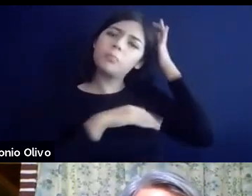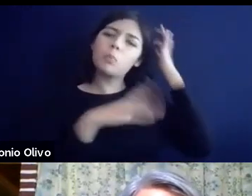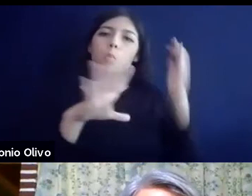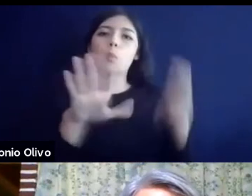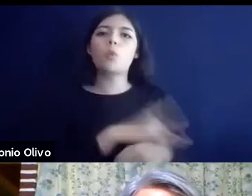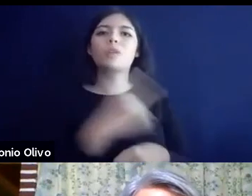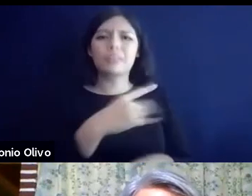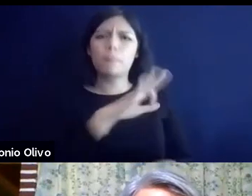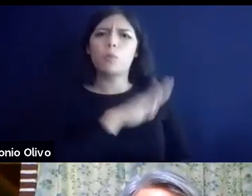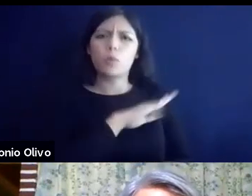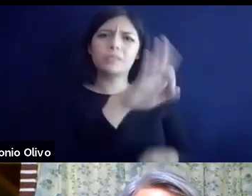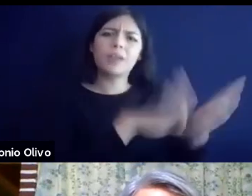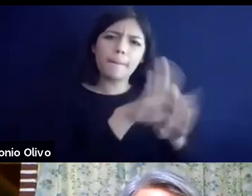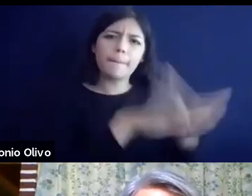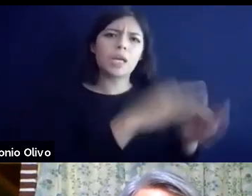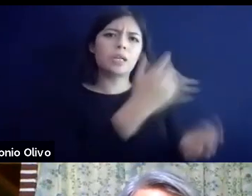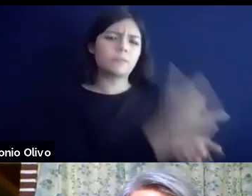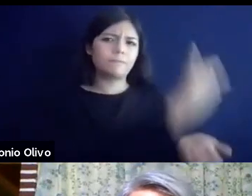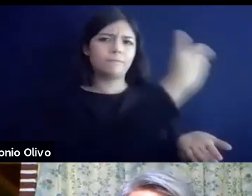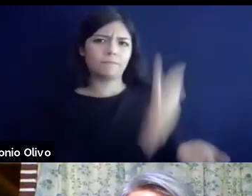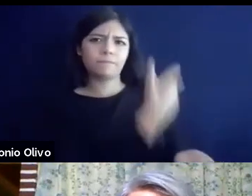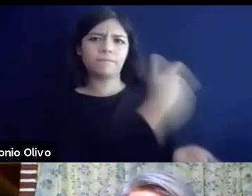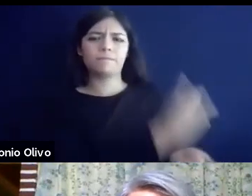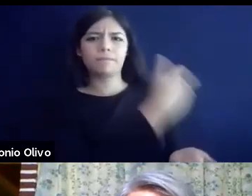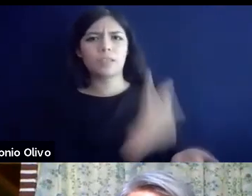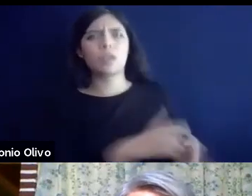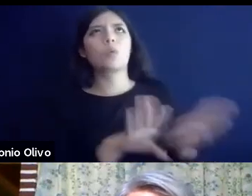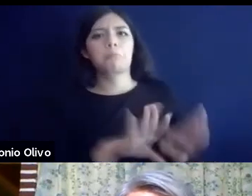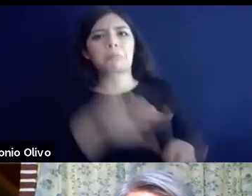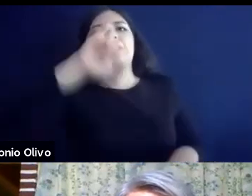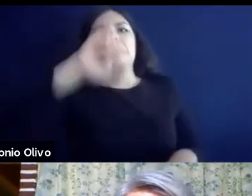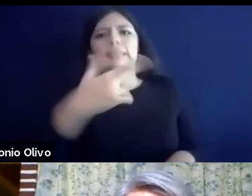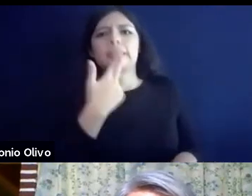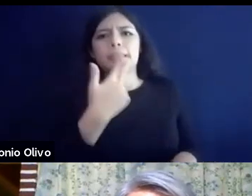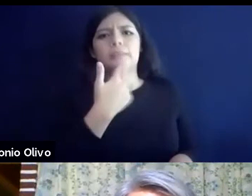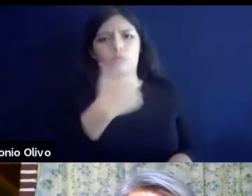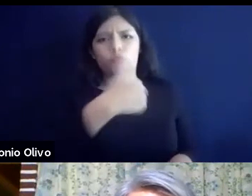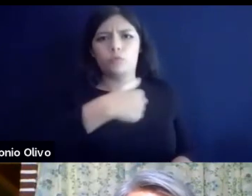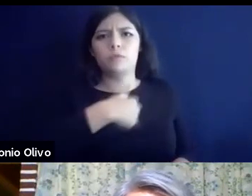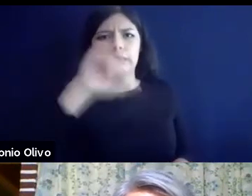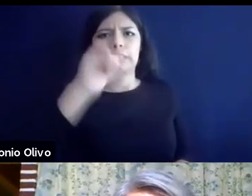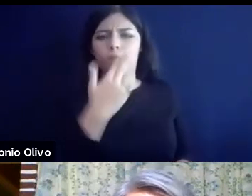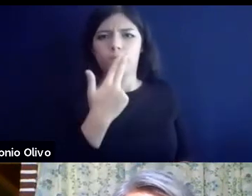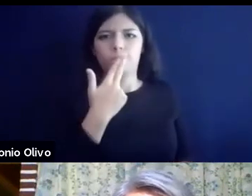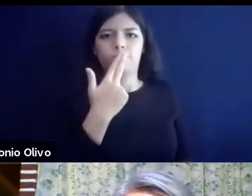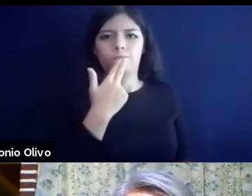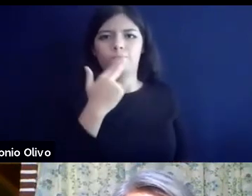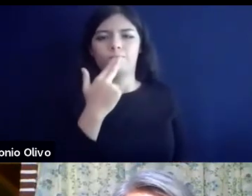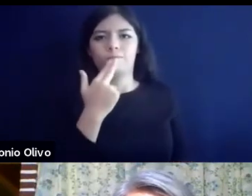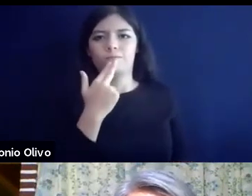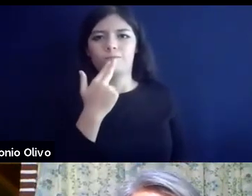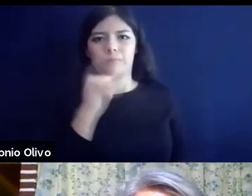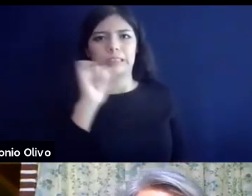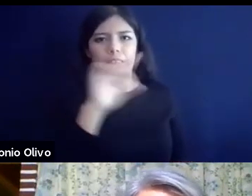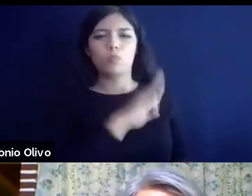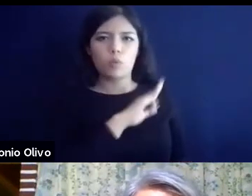están colaborando, están sintiéndose útiles. Entonces, a veces no se trata de que llegues a